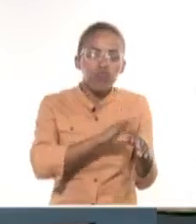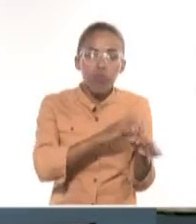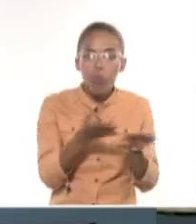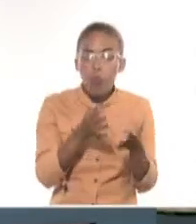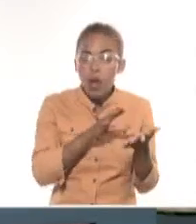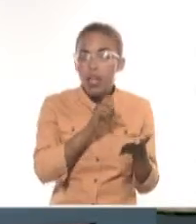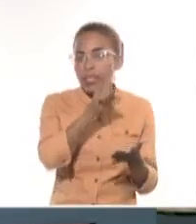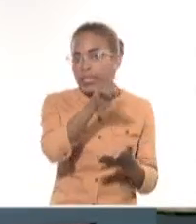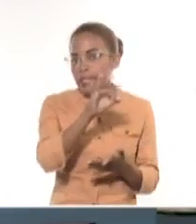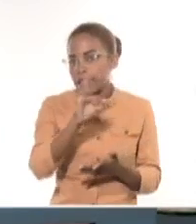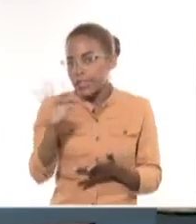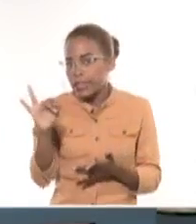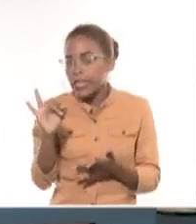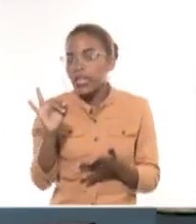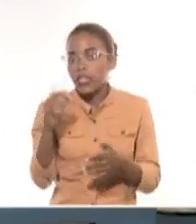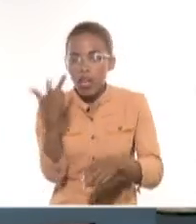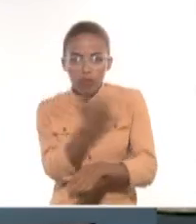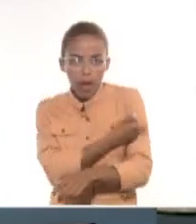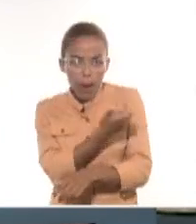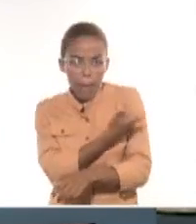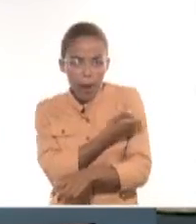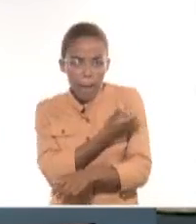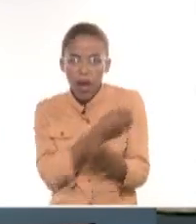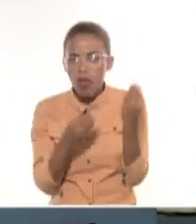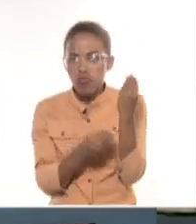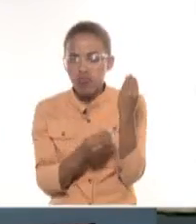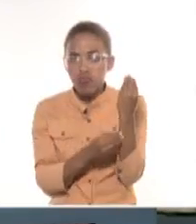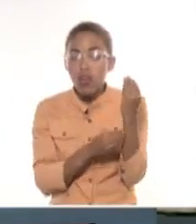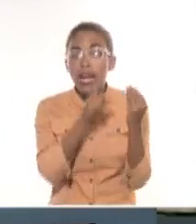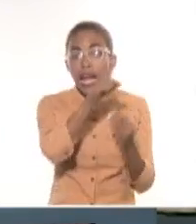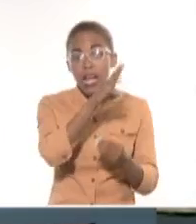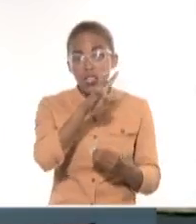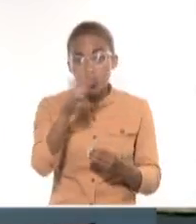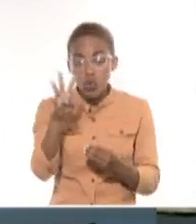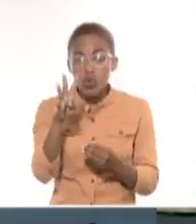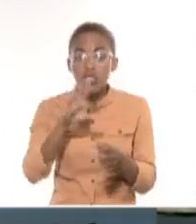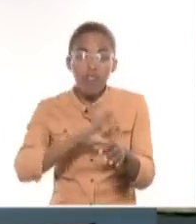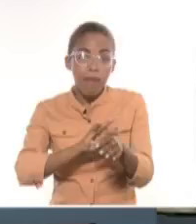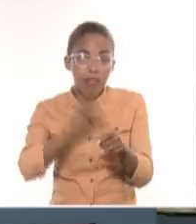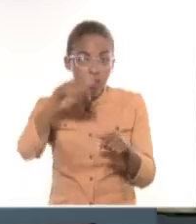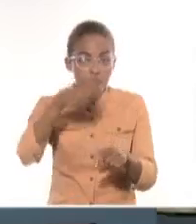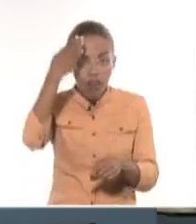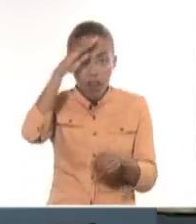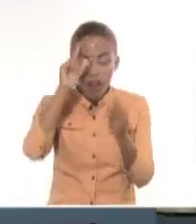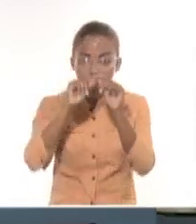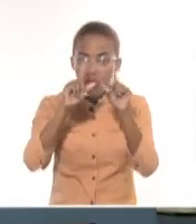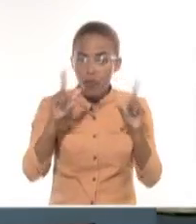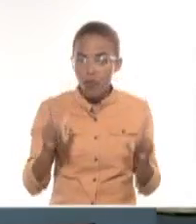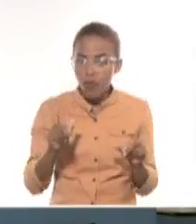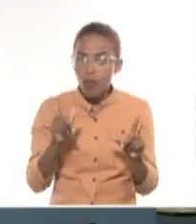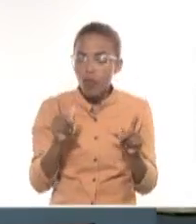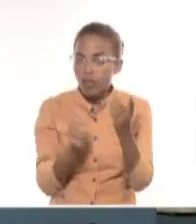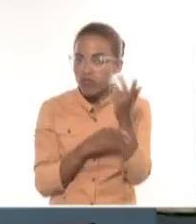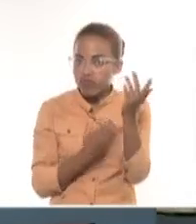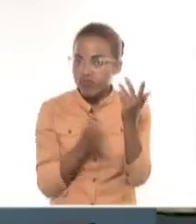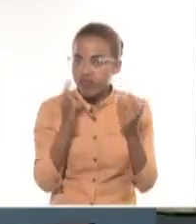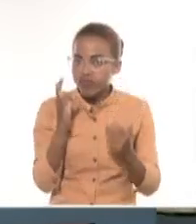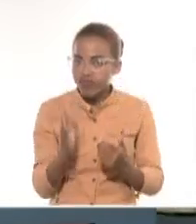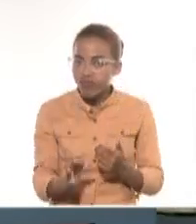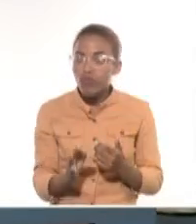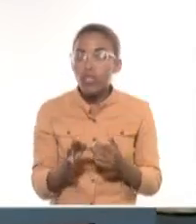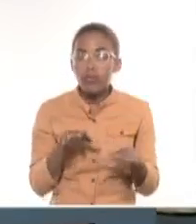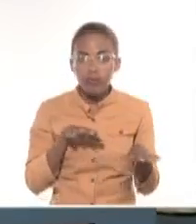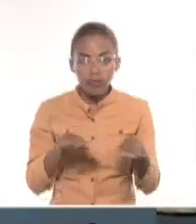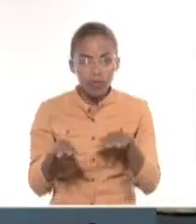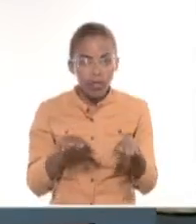17 vacunas que protegen contra 14 enfermedades en nuestro país y que realmente se garantiza.